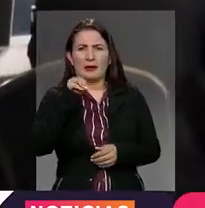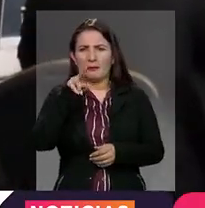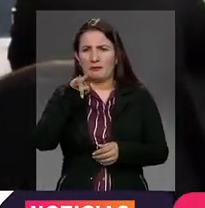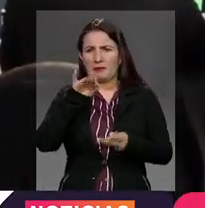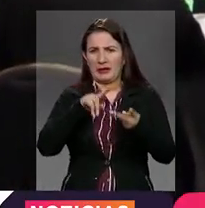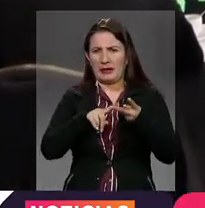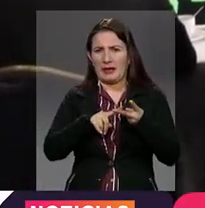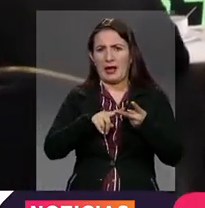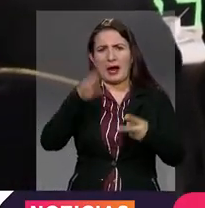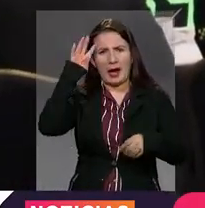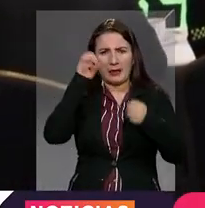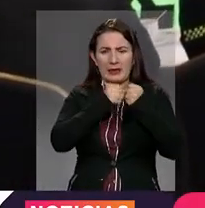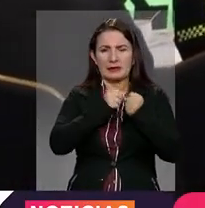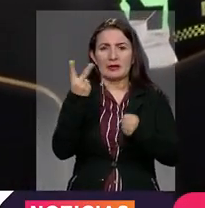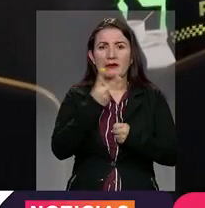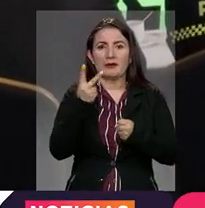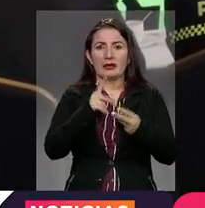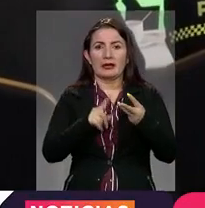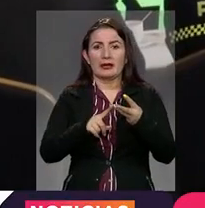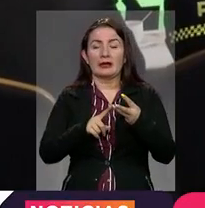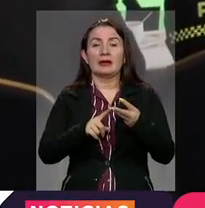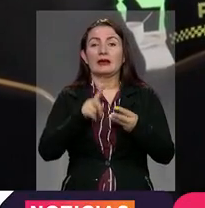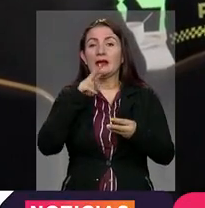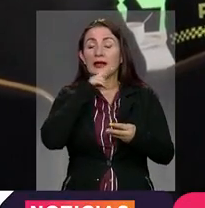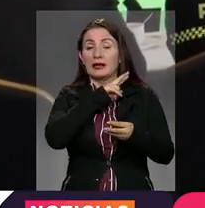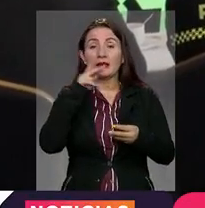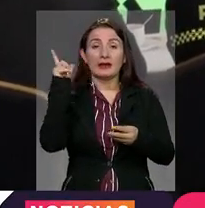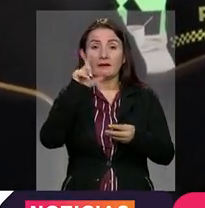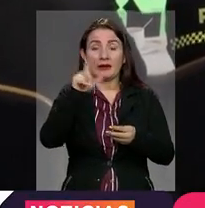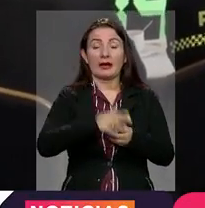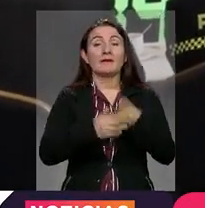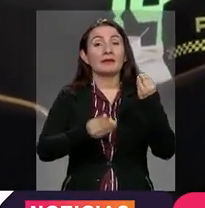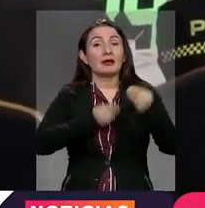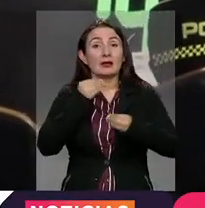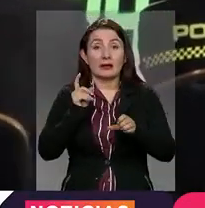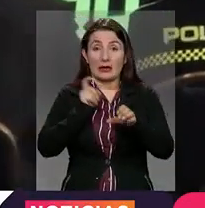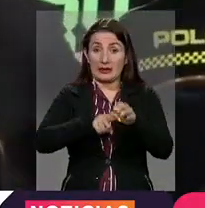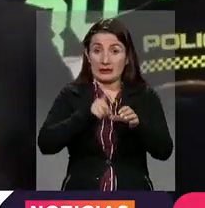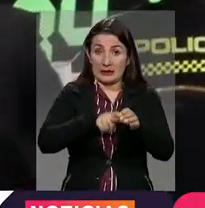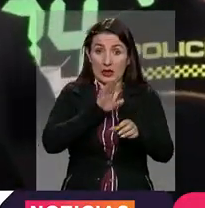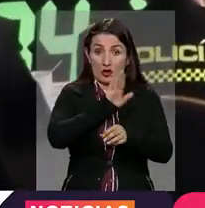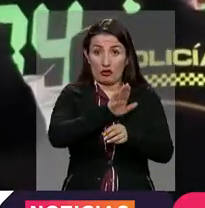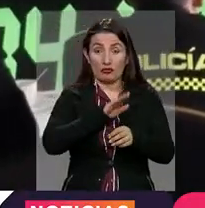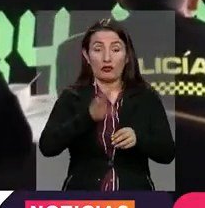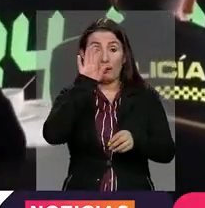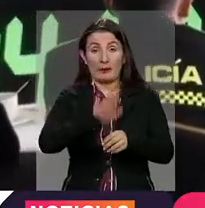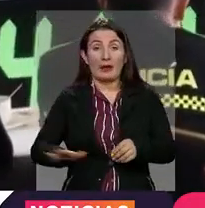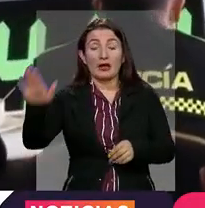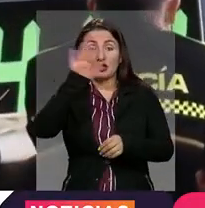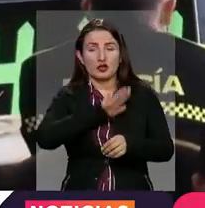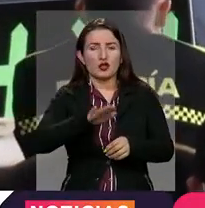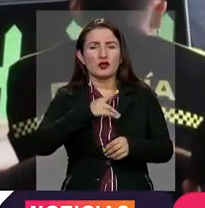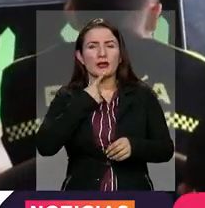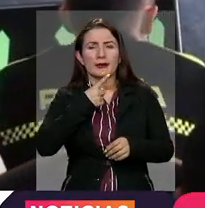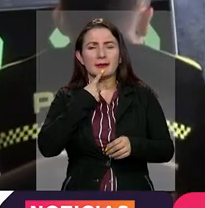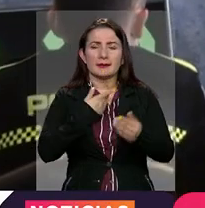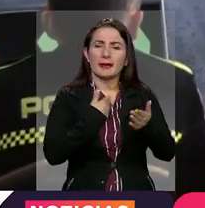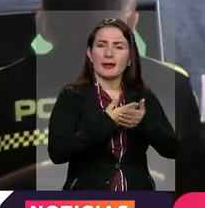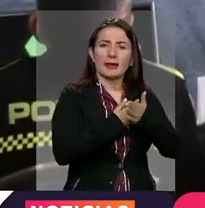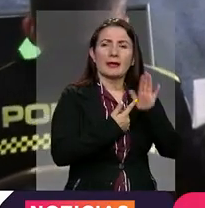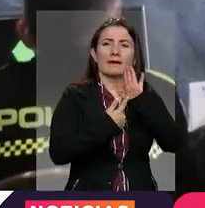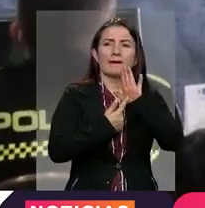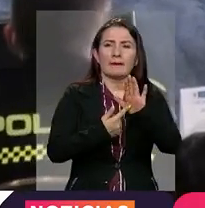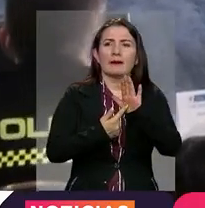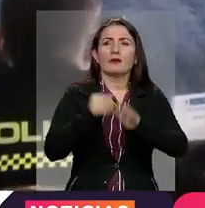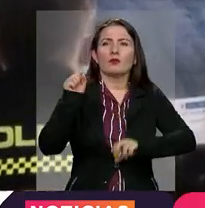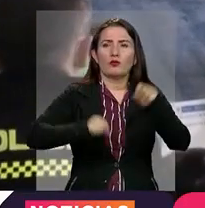ASI, Alianza Verde y también el Partido Liberal. Por último, el registrador nacional también presentó en ese momento lo que él argumenta y los defectos